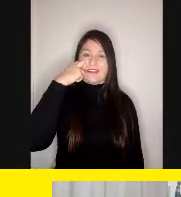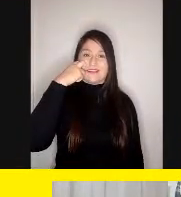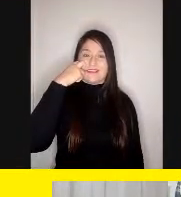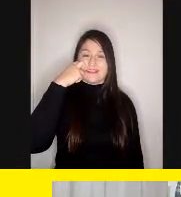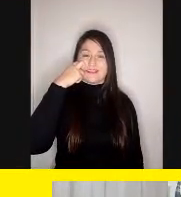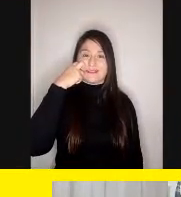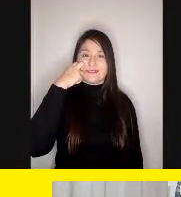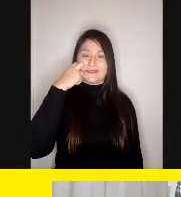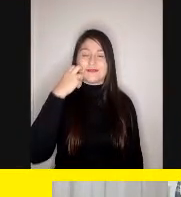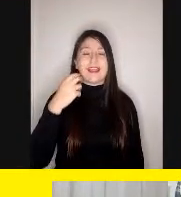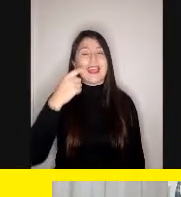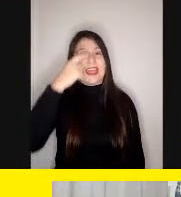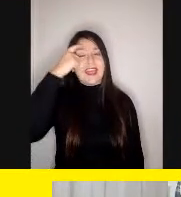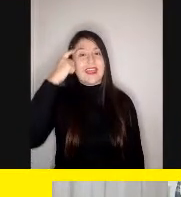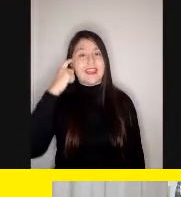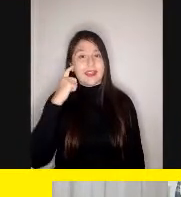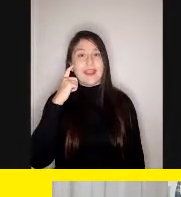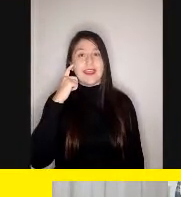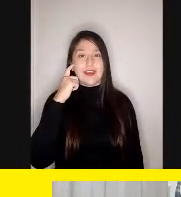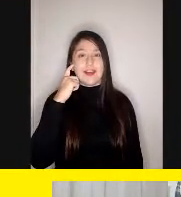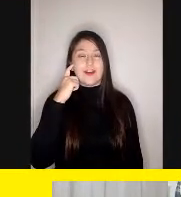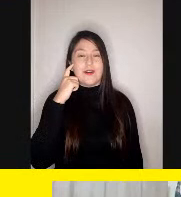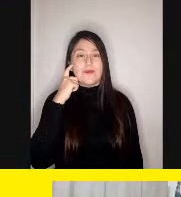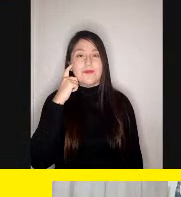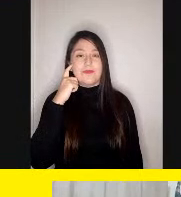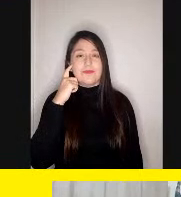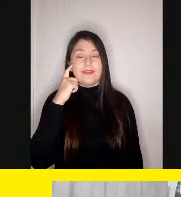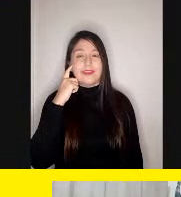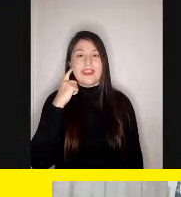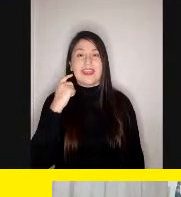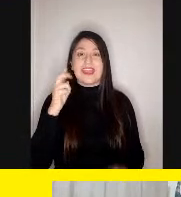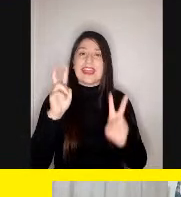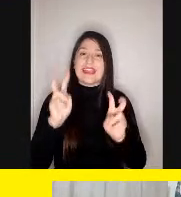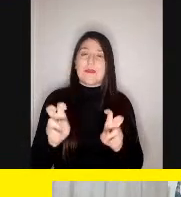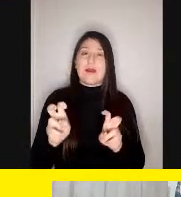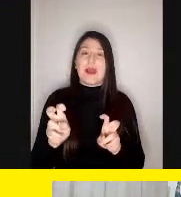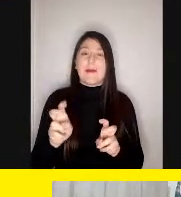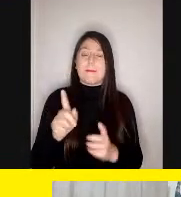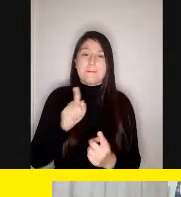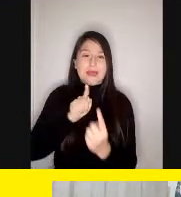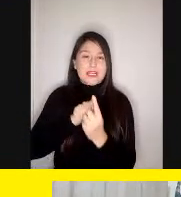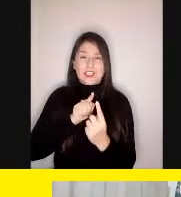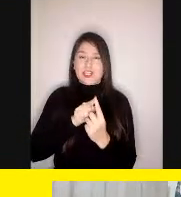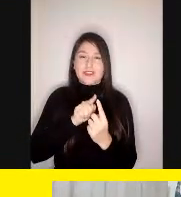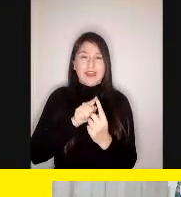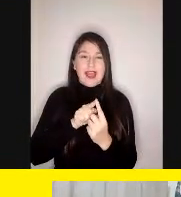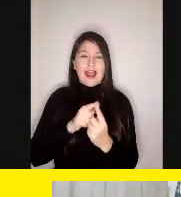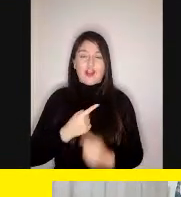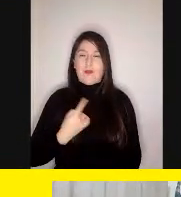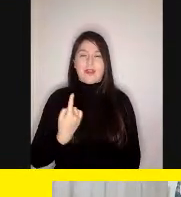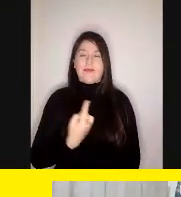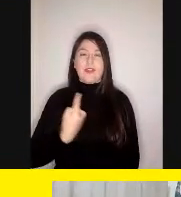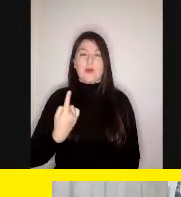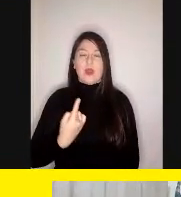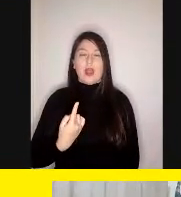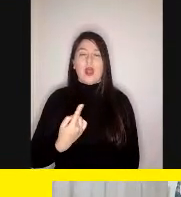Creo que en términos personales, individuales, muchas veces uno puede